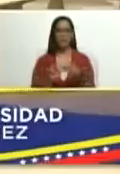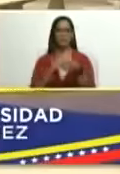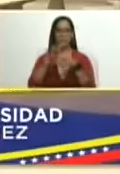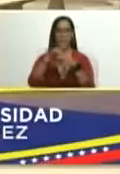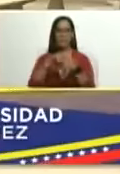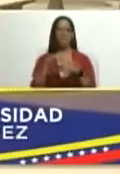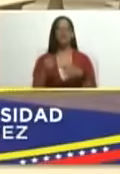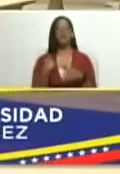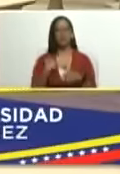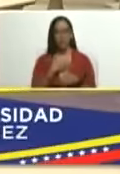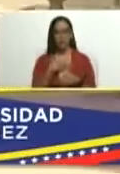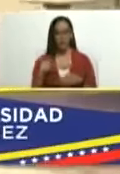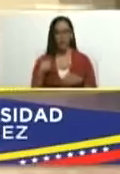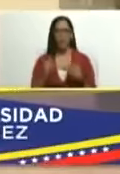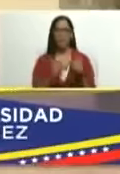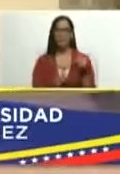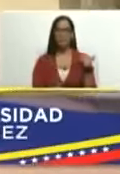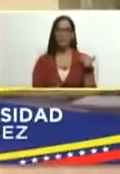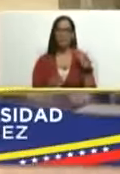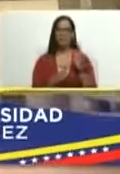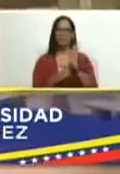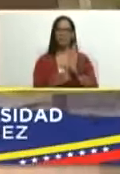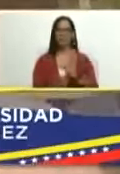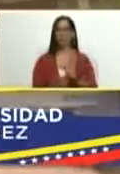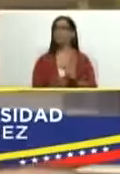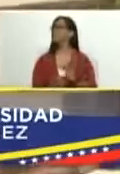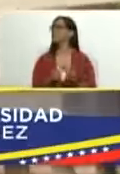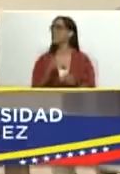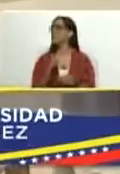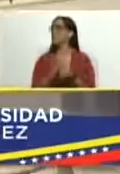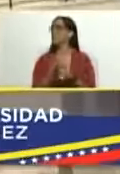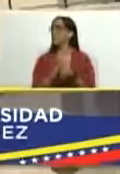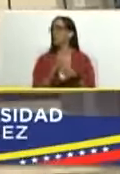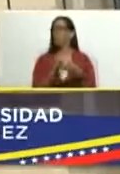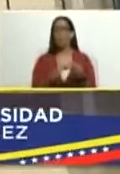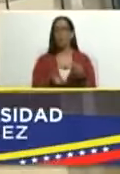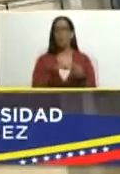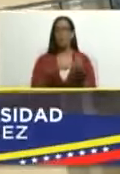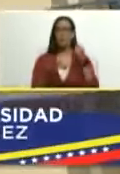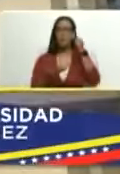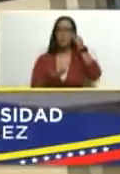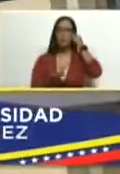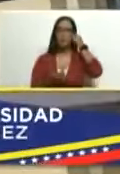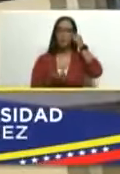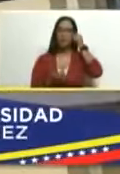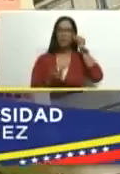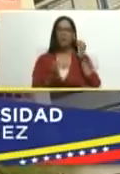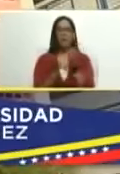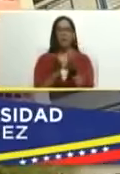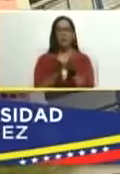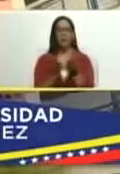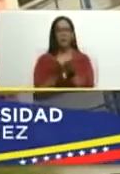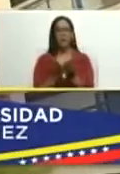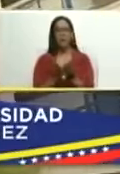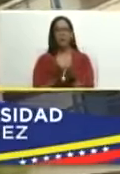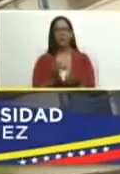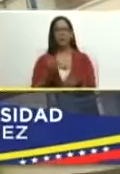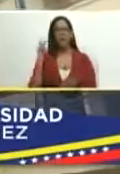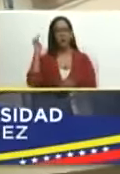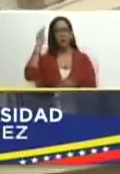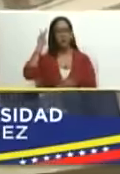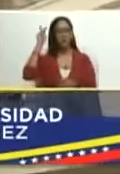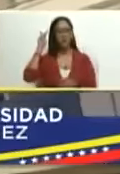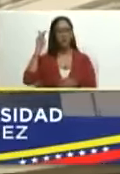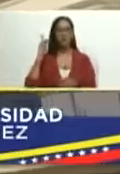Yo quiero, presidente, mostrarle un área muy importante para los estudiantes, para los profesores, para